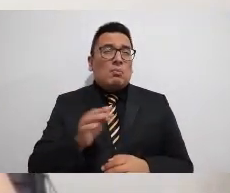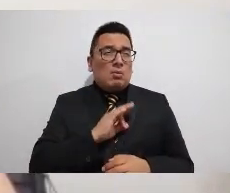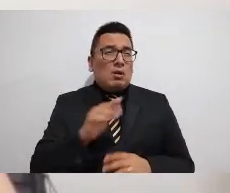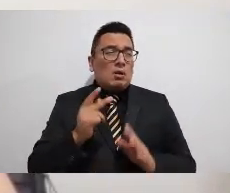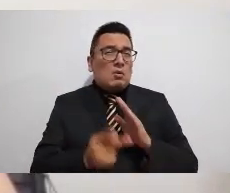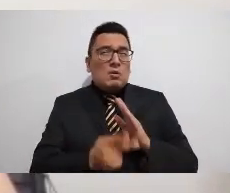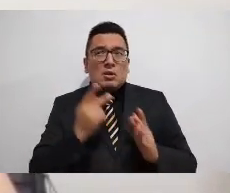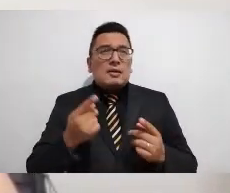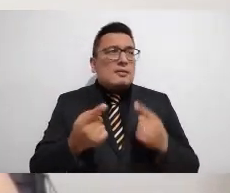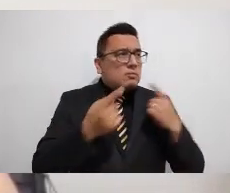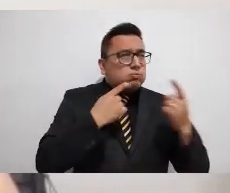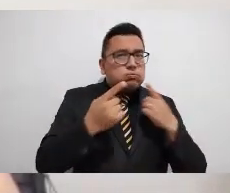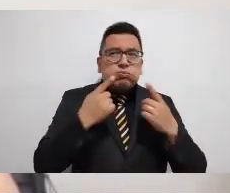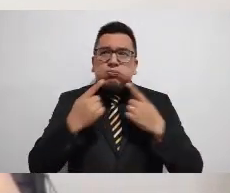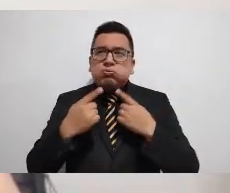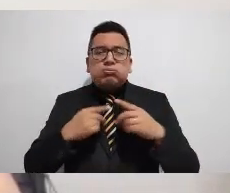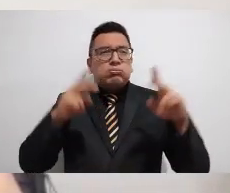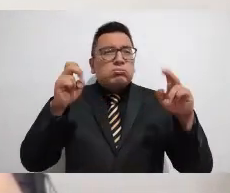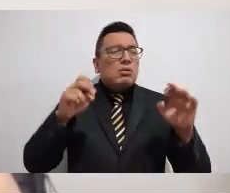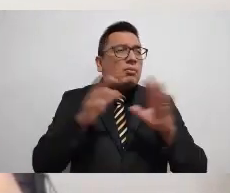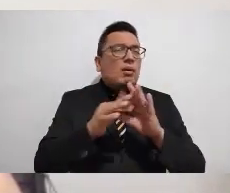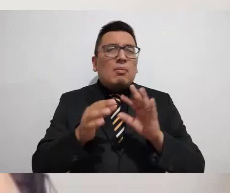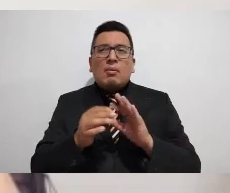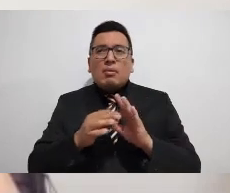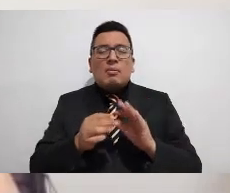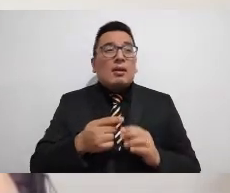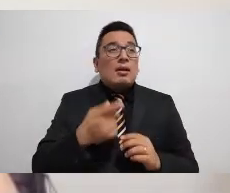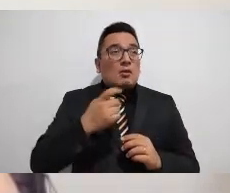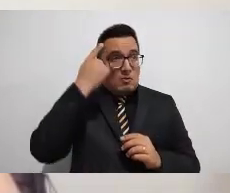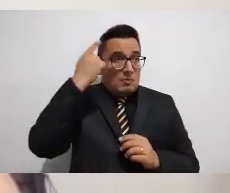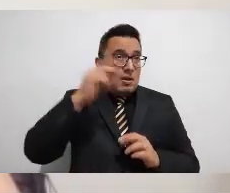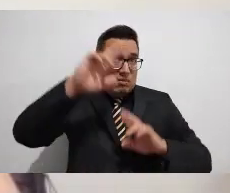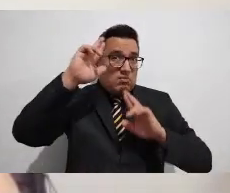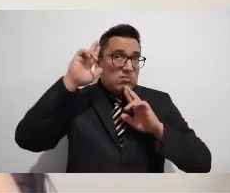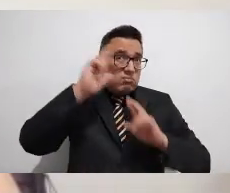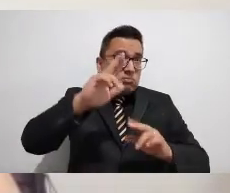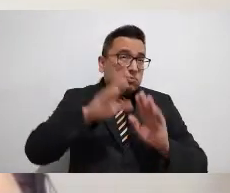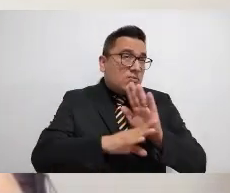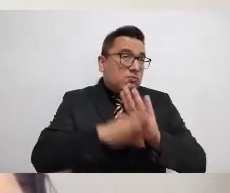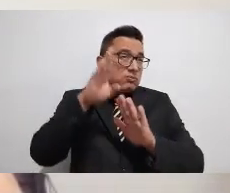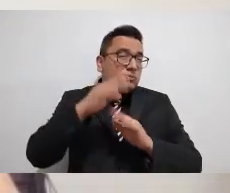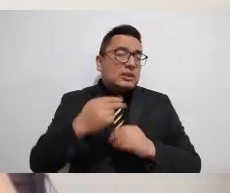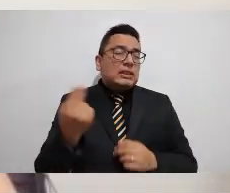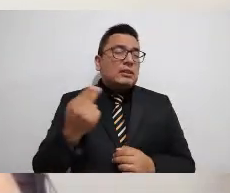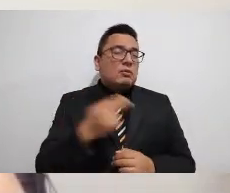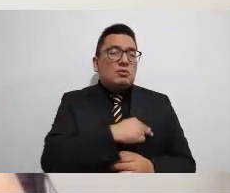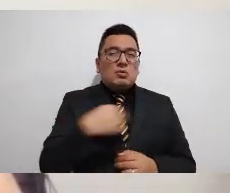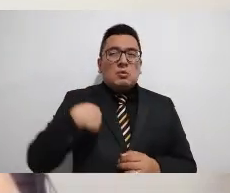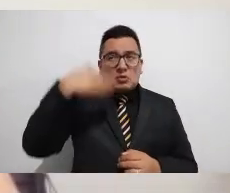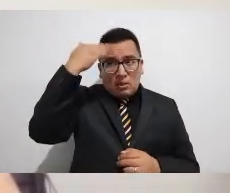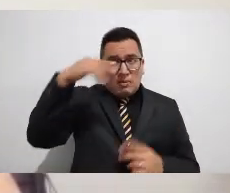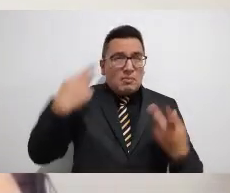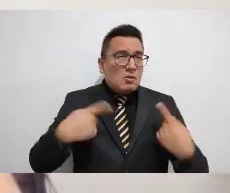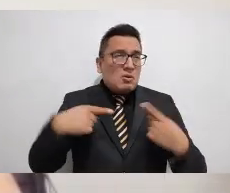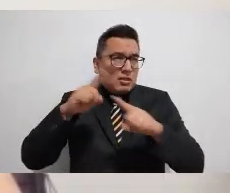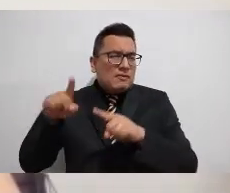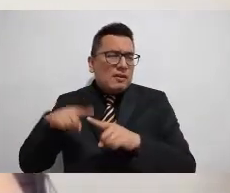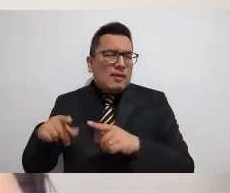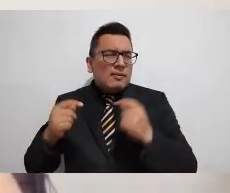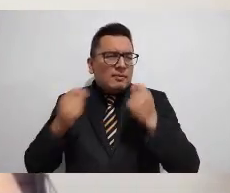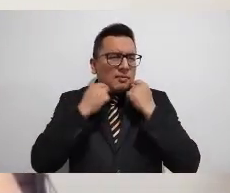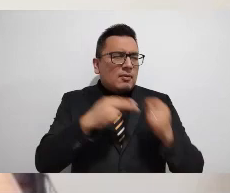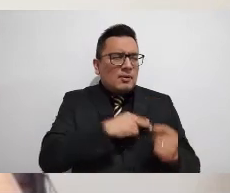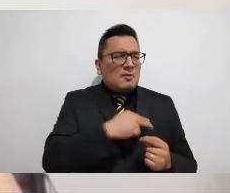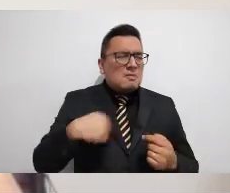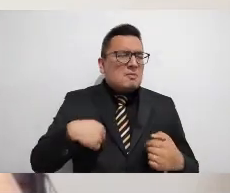y que garanticemos la mayor parte del respeto, el reconocimiento a la diferencia, ¿no? Creo que eso es